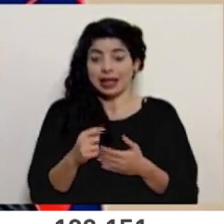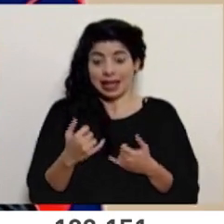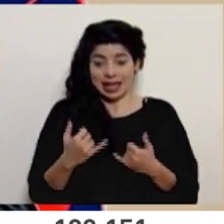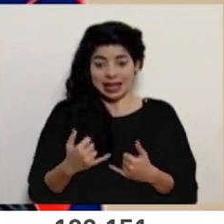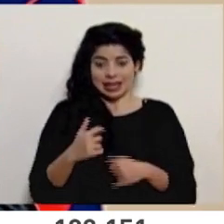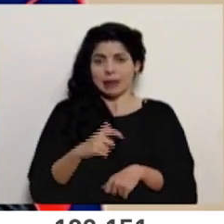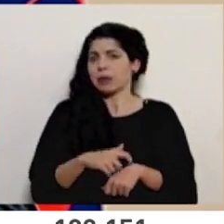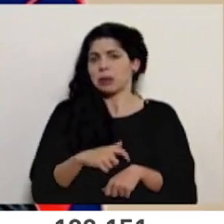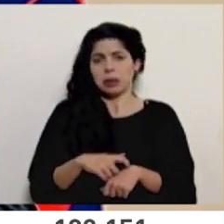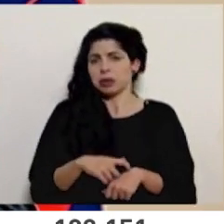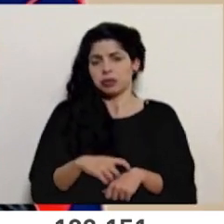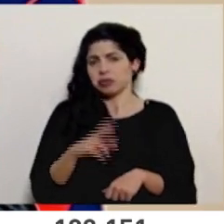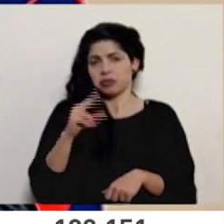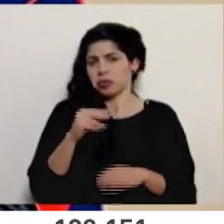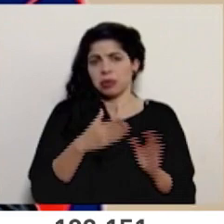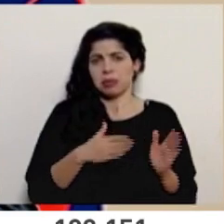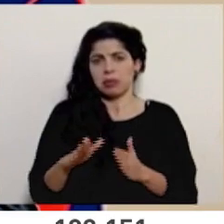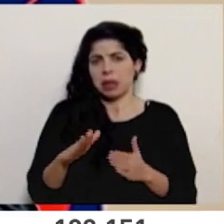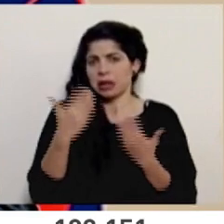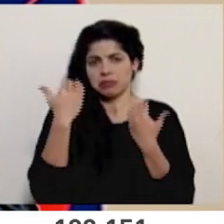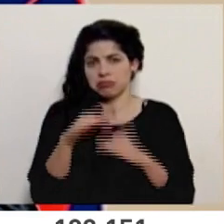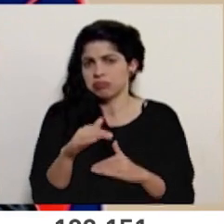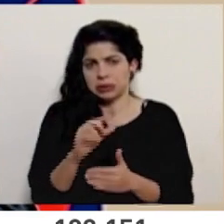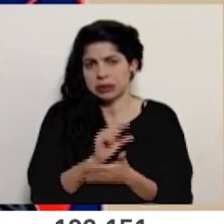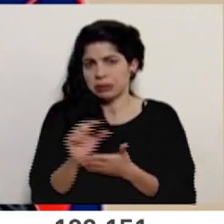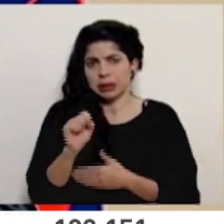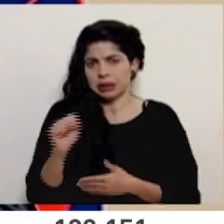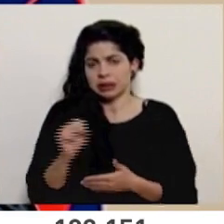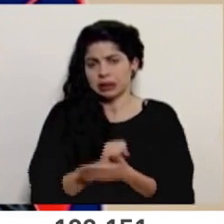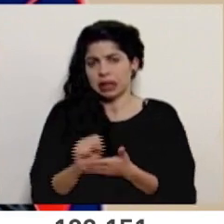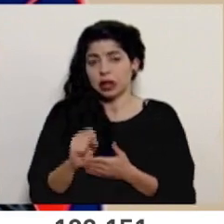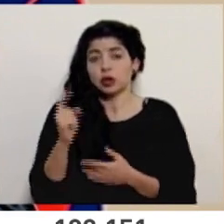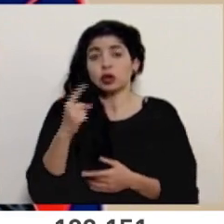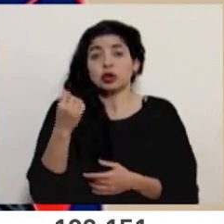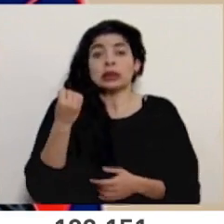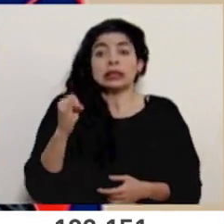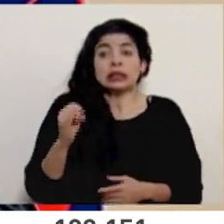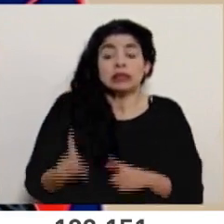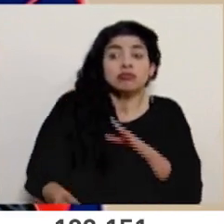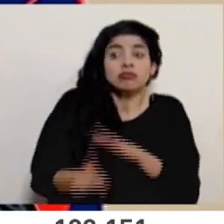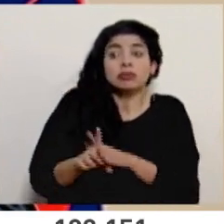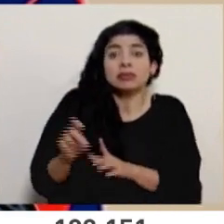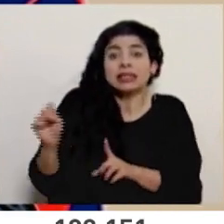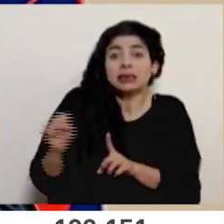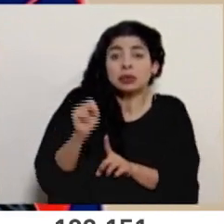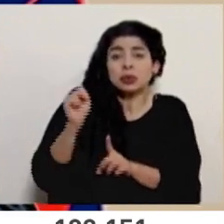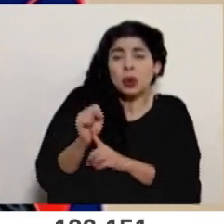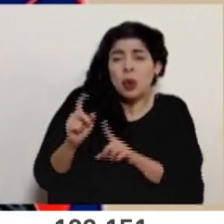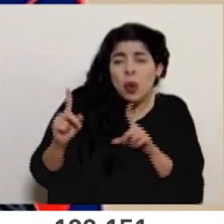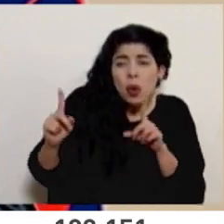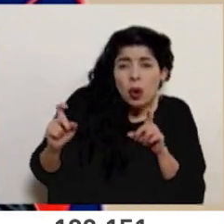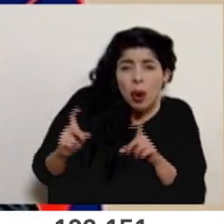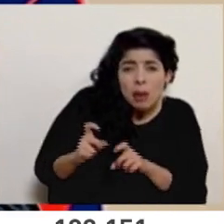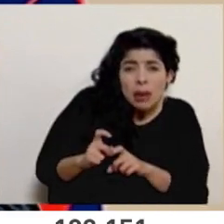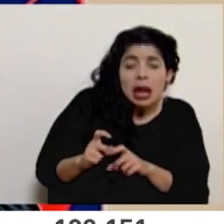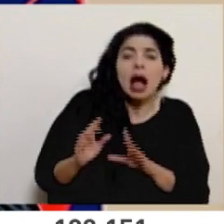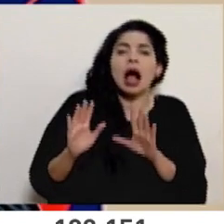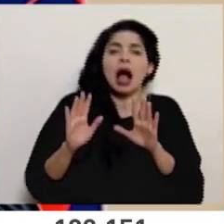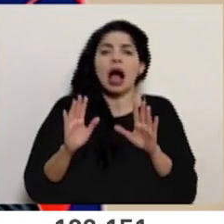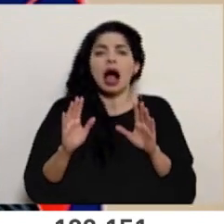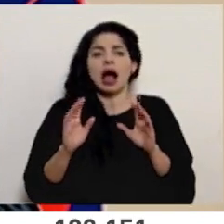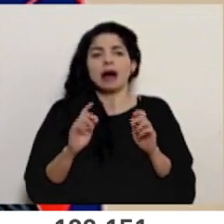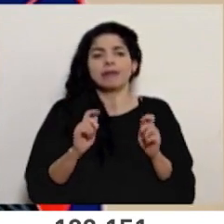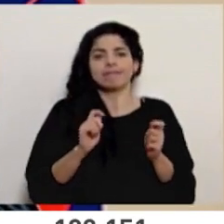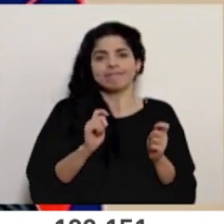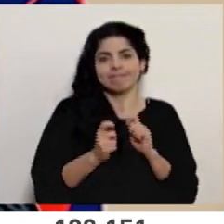no estamos visualizando. Tendría que pasar una situación muy compleja en las próximas 2 semanas para que haya que tomar medidas